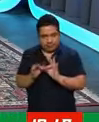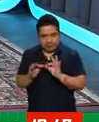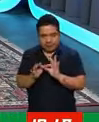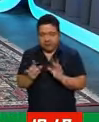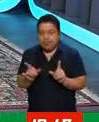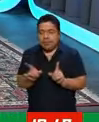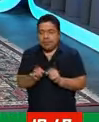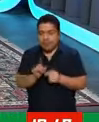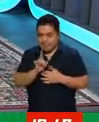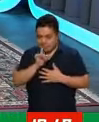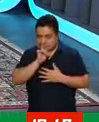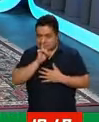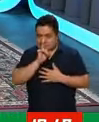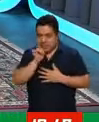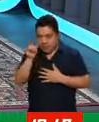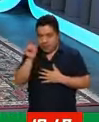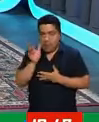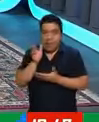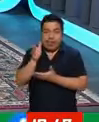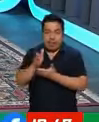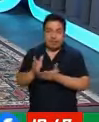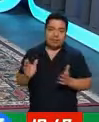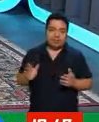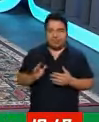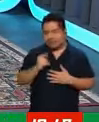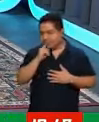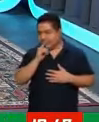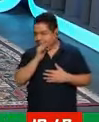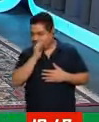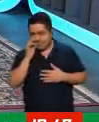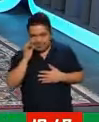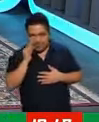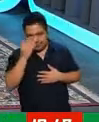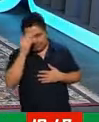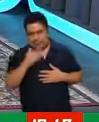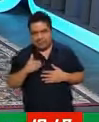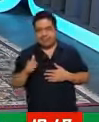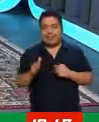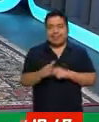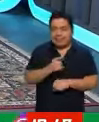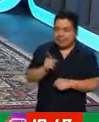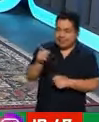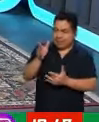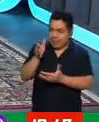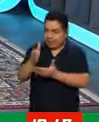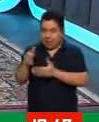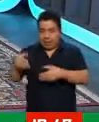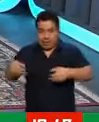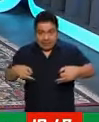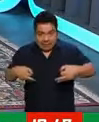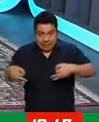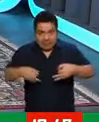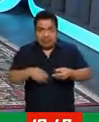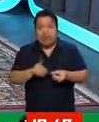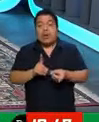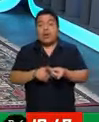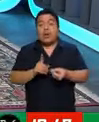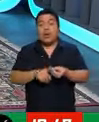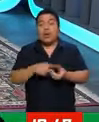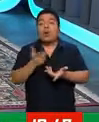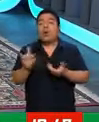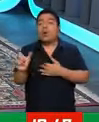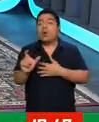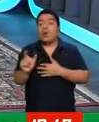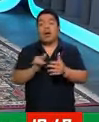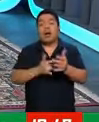está la cosa, y es donde uno ya es no puede espolear. Ya y es donde ya no hay que espolear porque es, hay que ver la ya. Obra para ¿dónde, saber de qué cuándo va. Y a